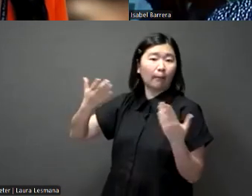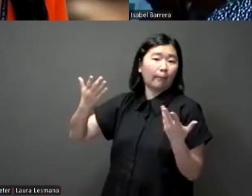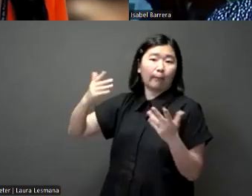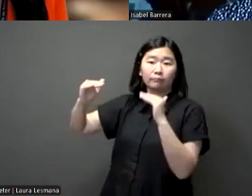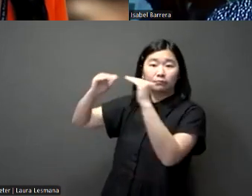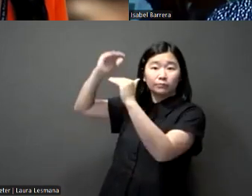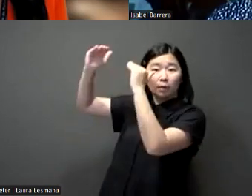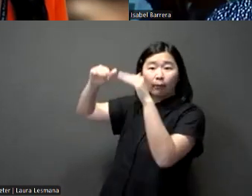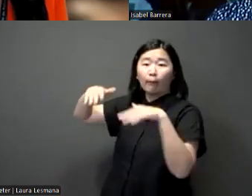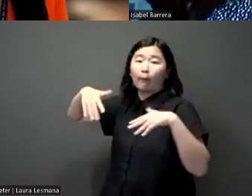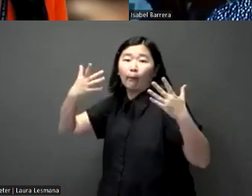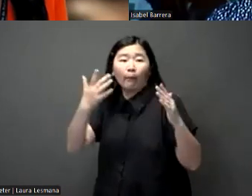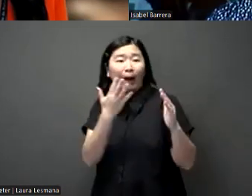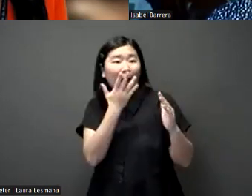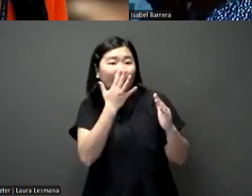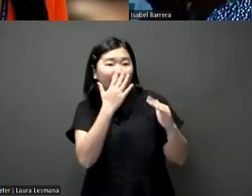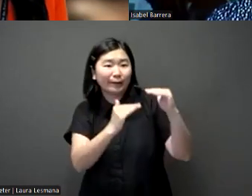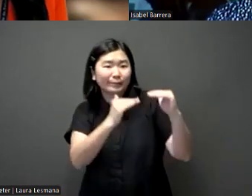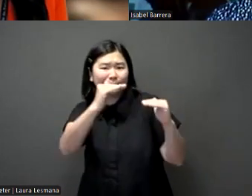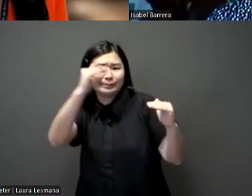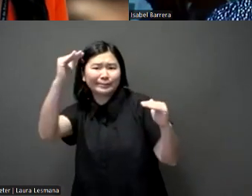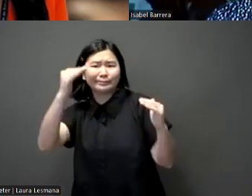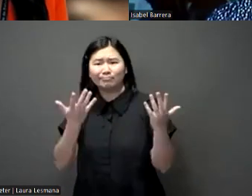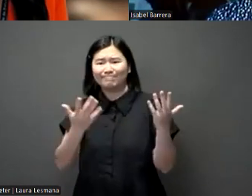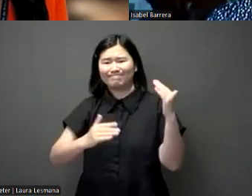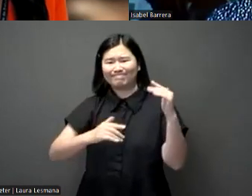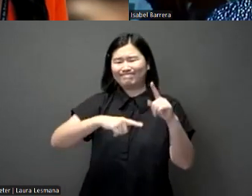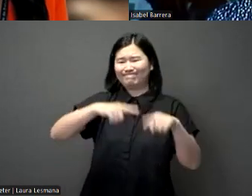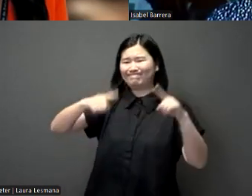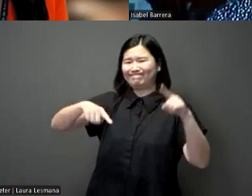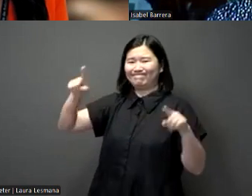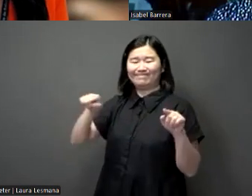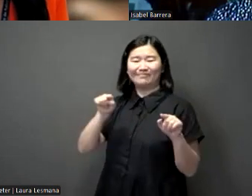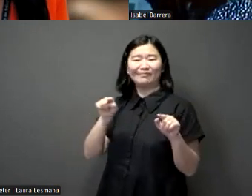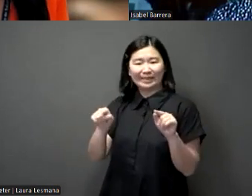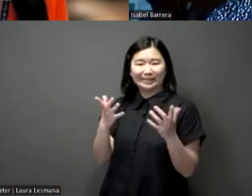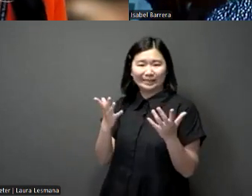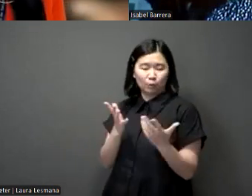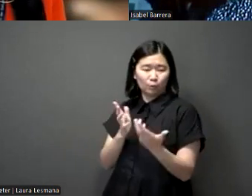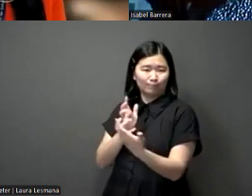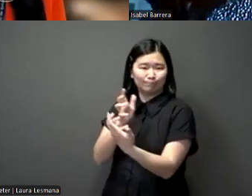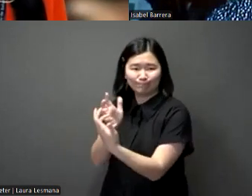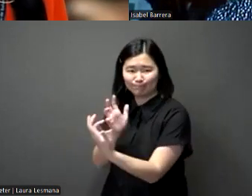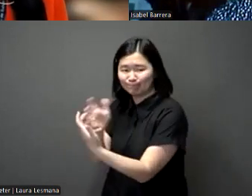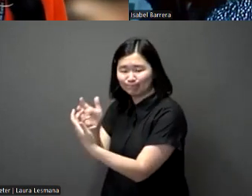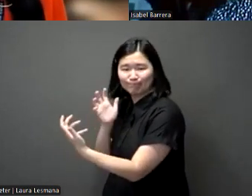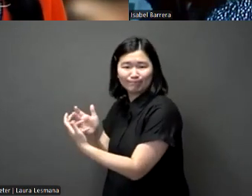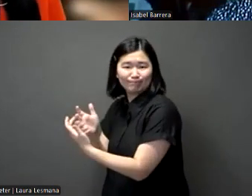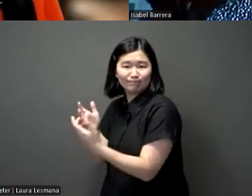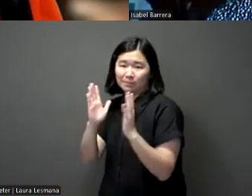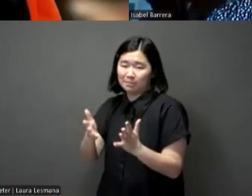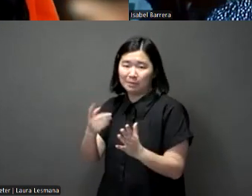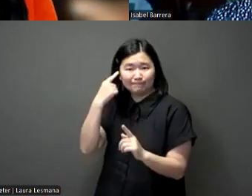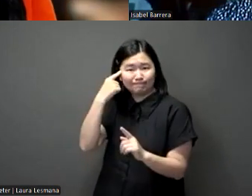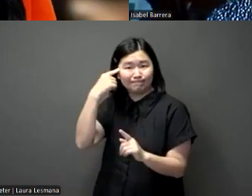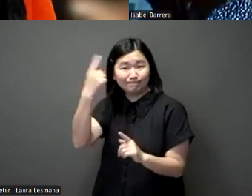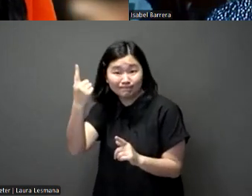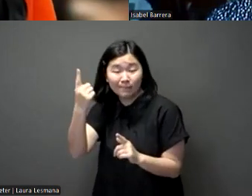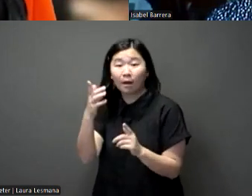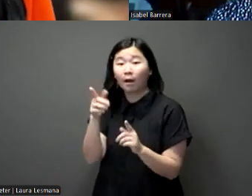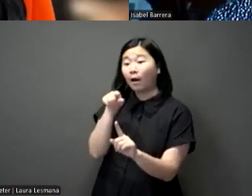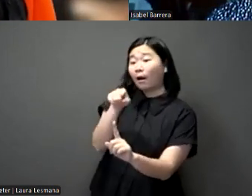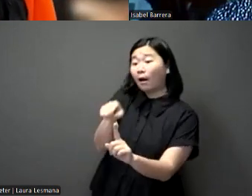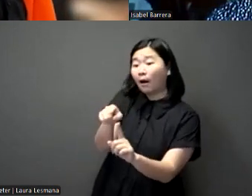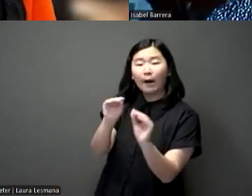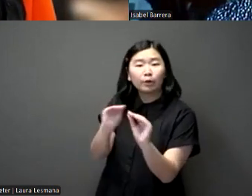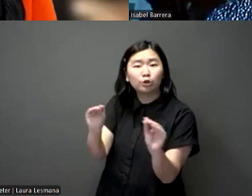enfermedad. Y en población, ¿cierto? Susceptible a tamizaje, las intervenciones también están en esa línea, en acceder a educación,